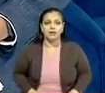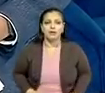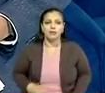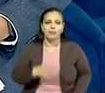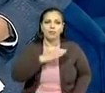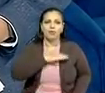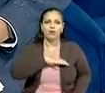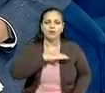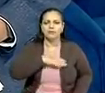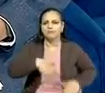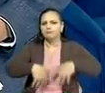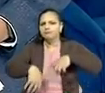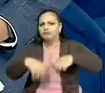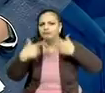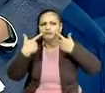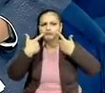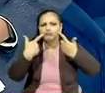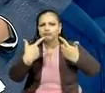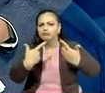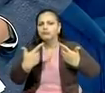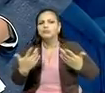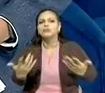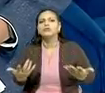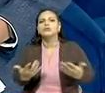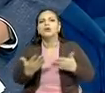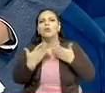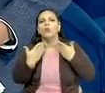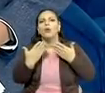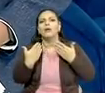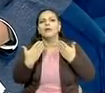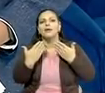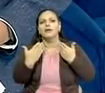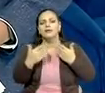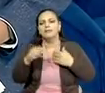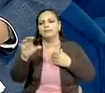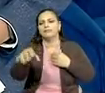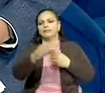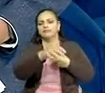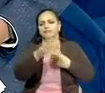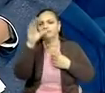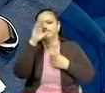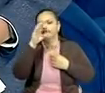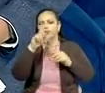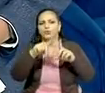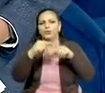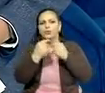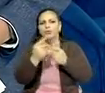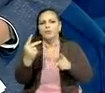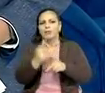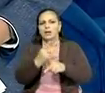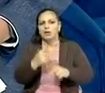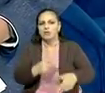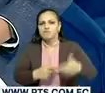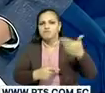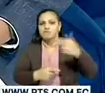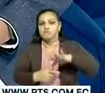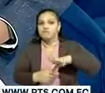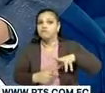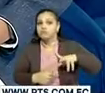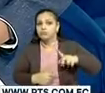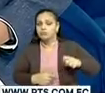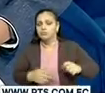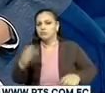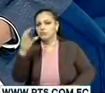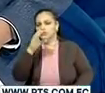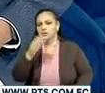asalto a mano armada en varios sectores de Guayaquil. Según el comandante de la zona 8, general Ramiro Ortega, también se